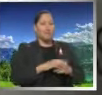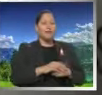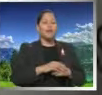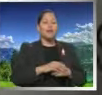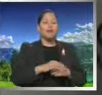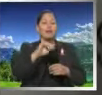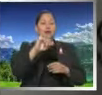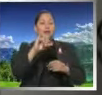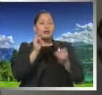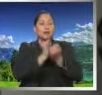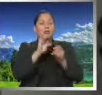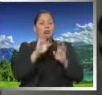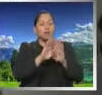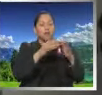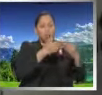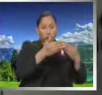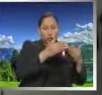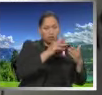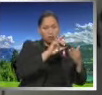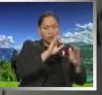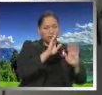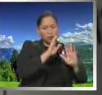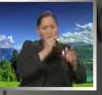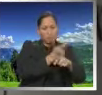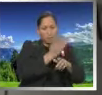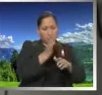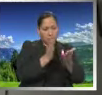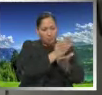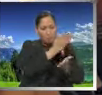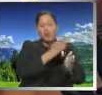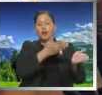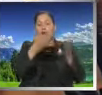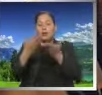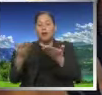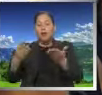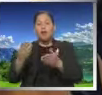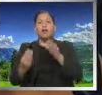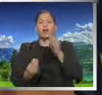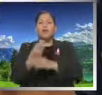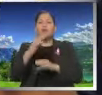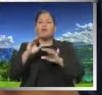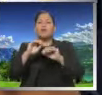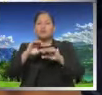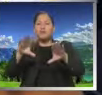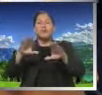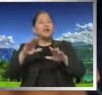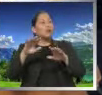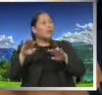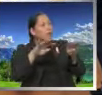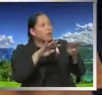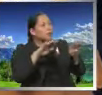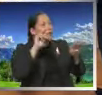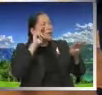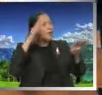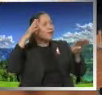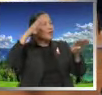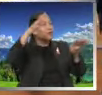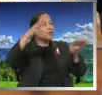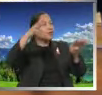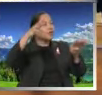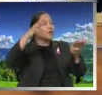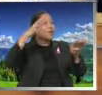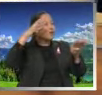la posmodernidad. Es decir, la etapa moderna es aquella que se distingue porque todos queremos ver hacia el futuro. Exacto. Y el futuro